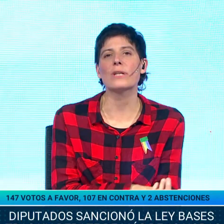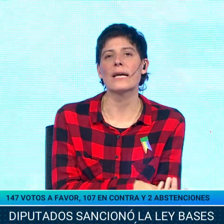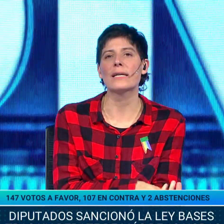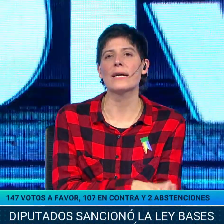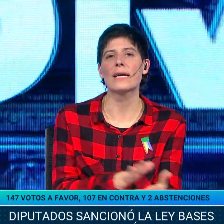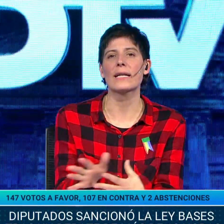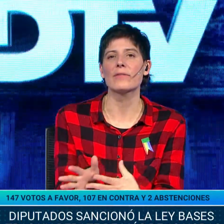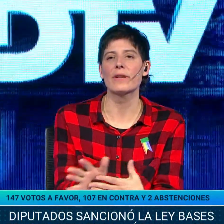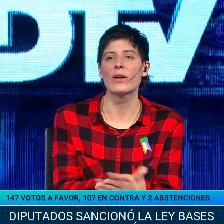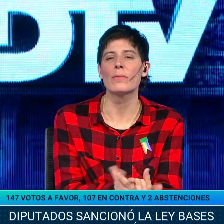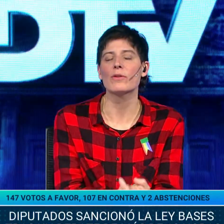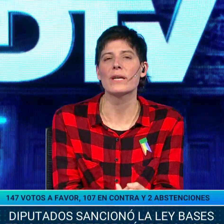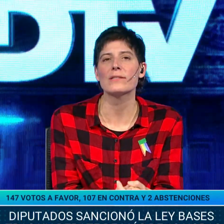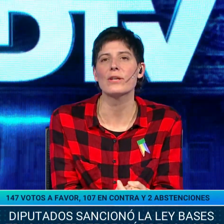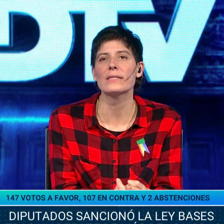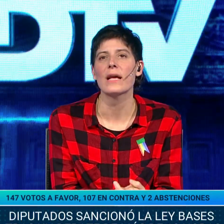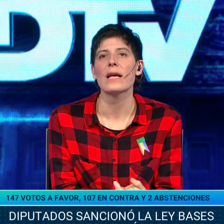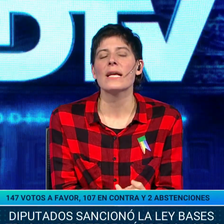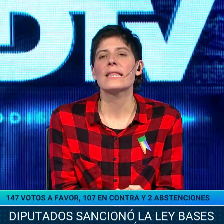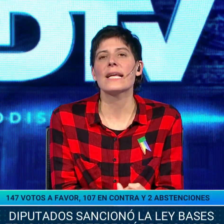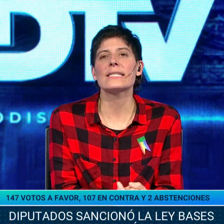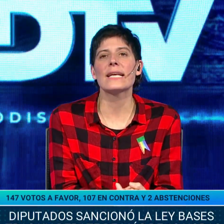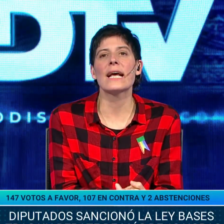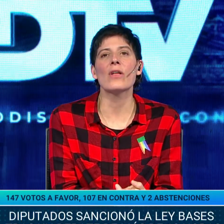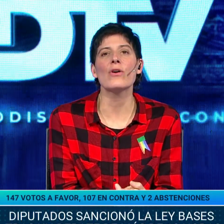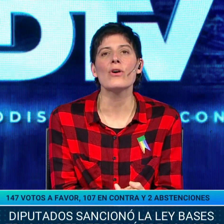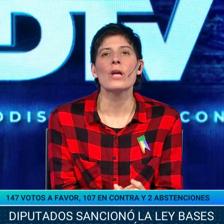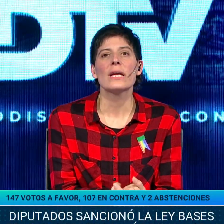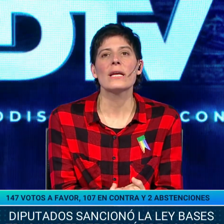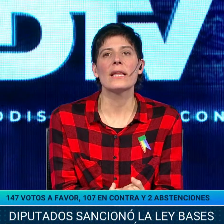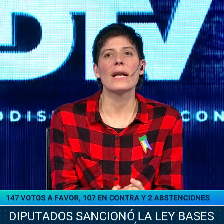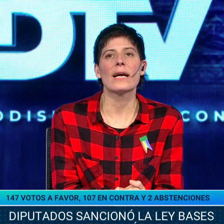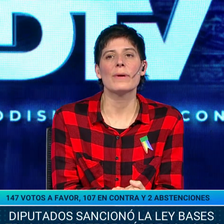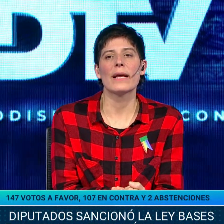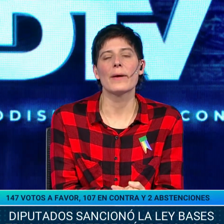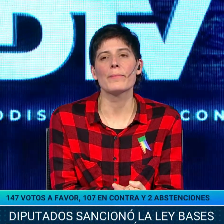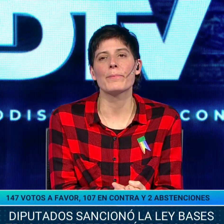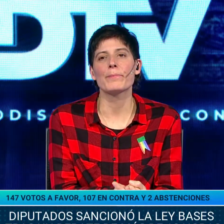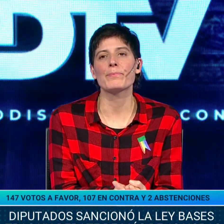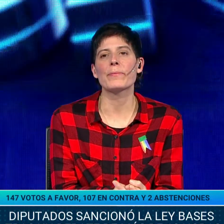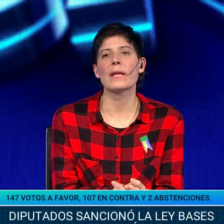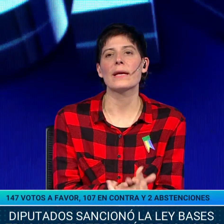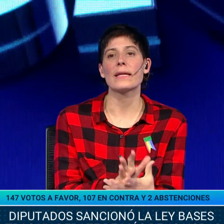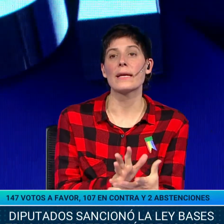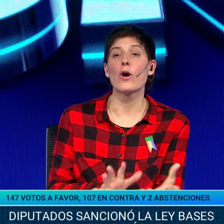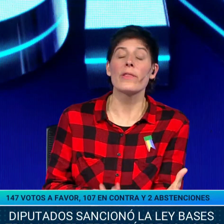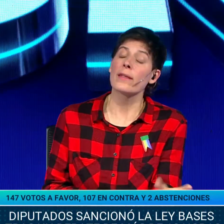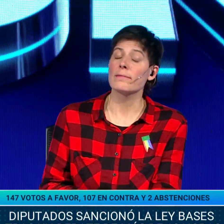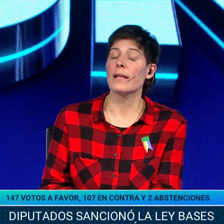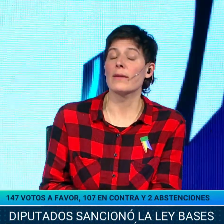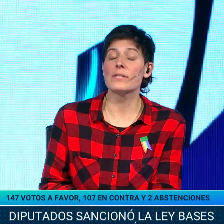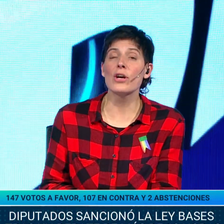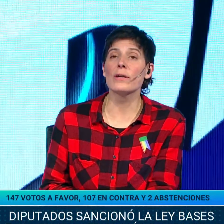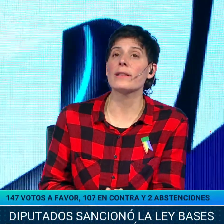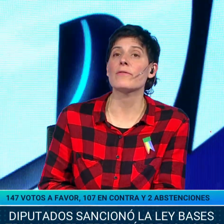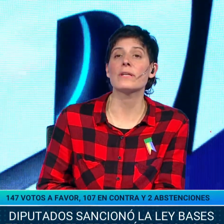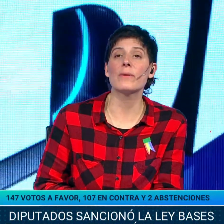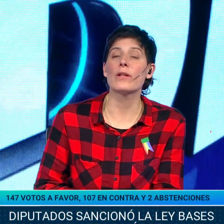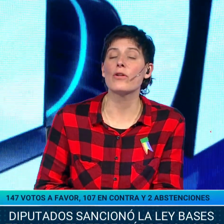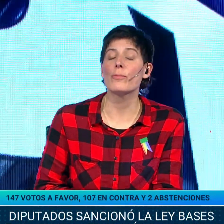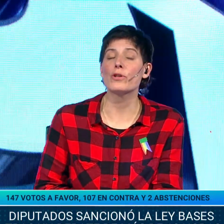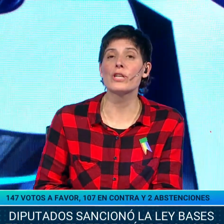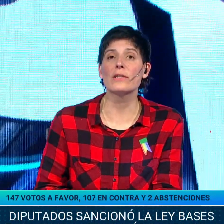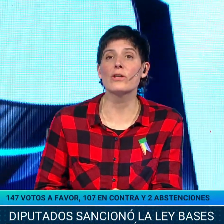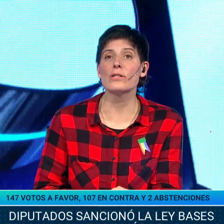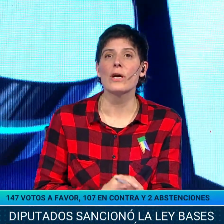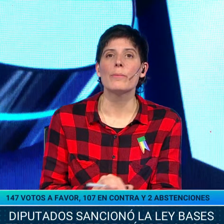fueron 2, las que ratificaron las modificaciones del Senado y de la Cámara de revisión, en